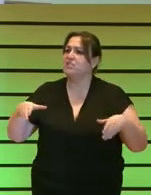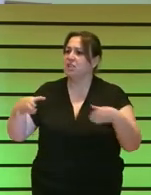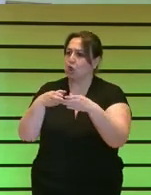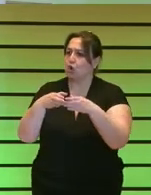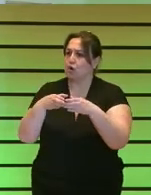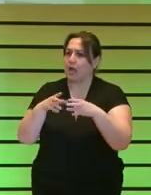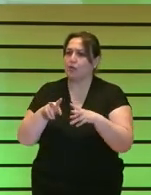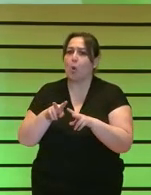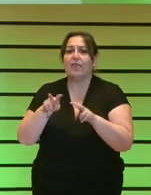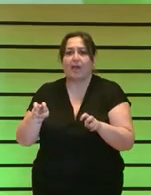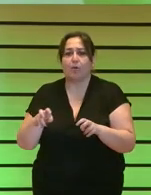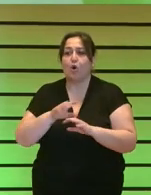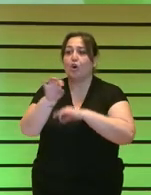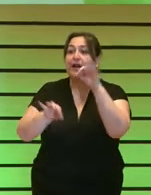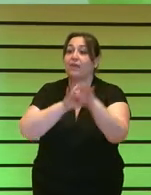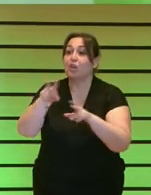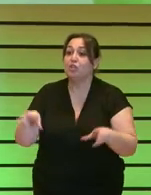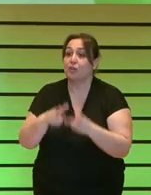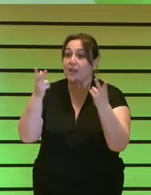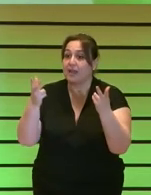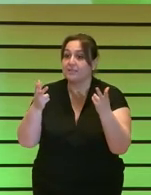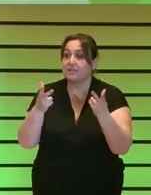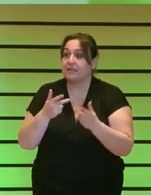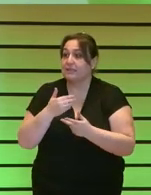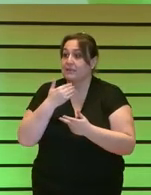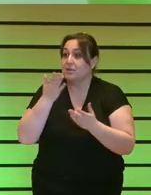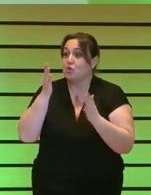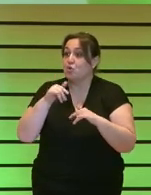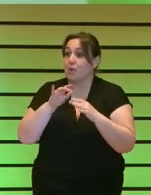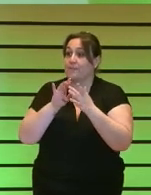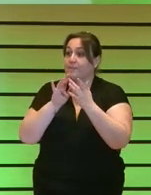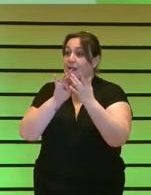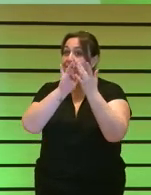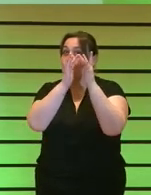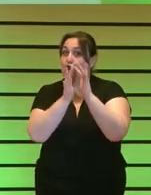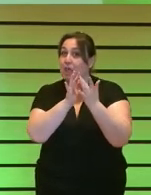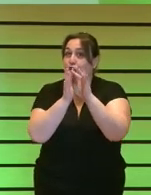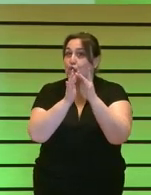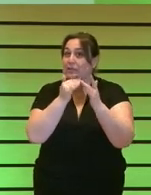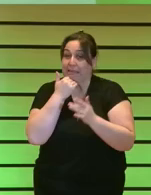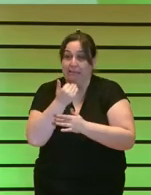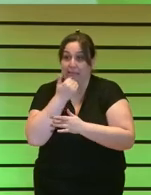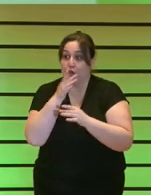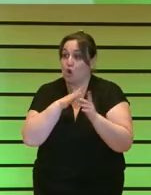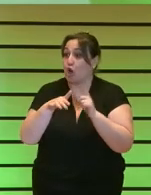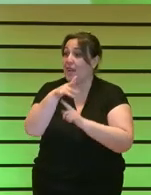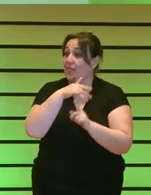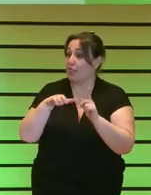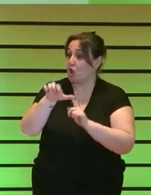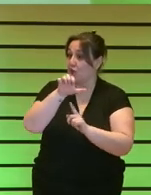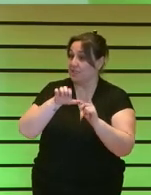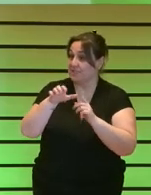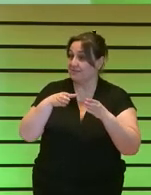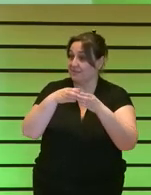las organizaciones sociales apenas tienen relación con las organizaciones ambientales que al mismo tiempo apenas